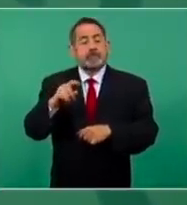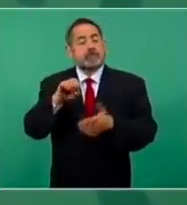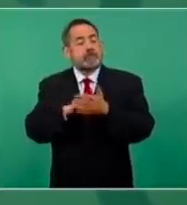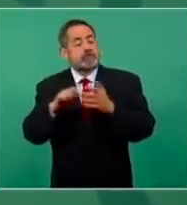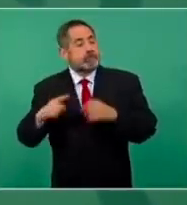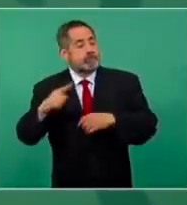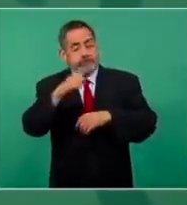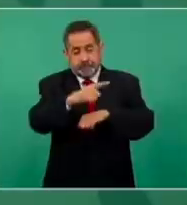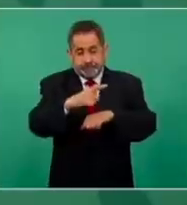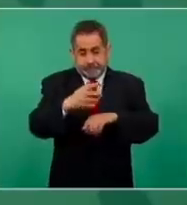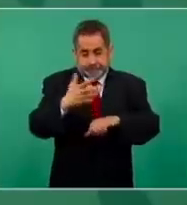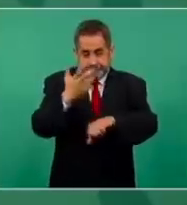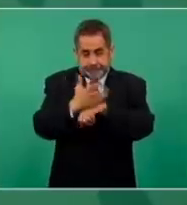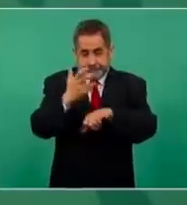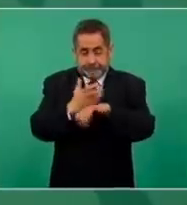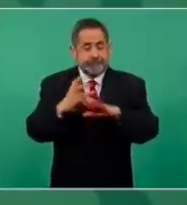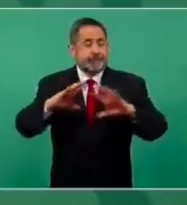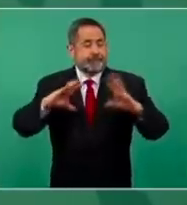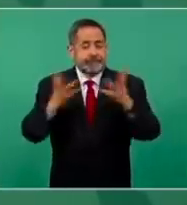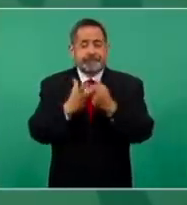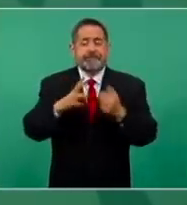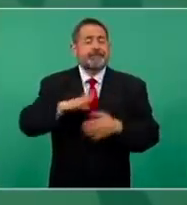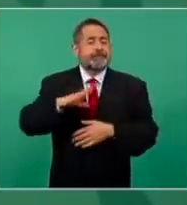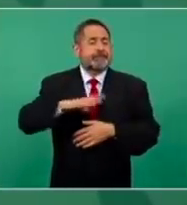tienen 129